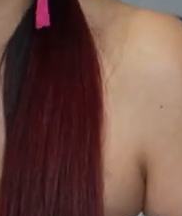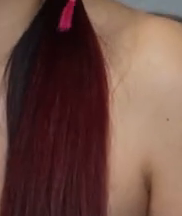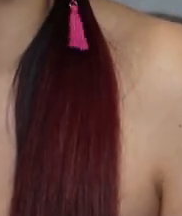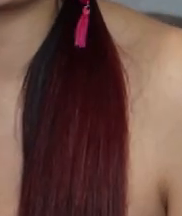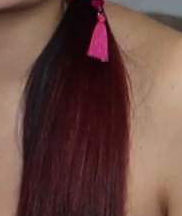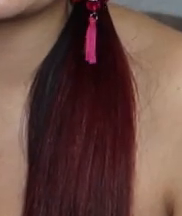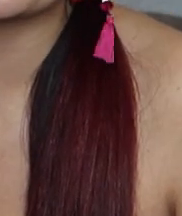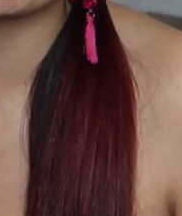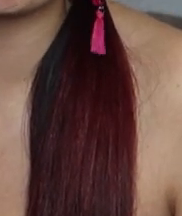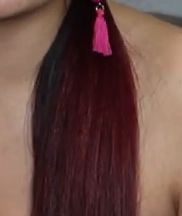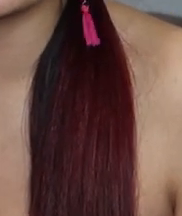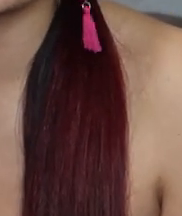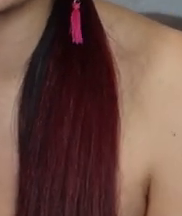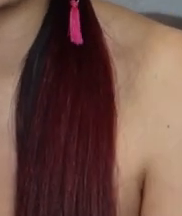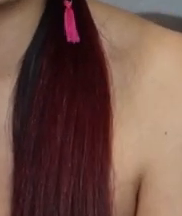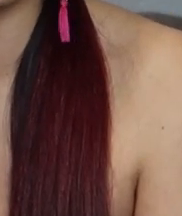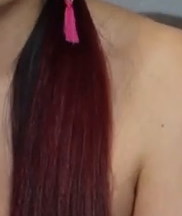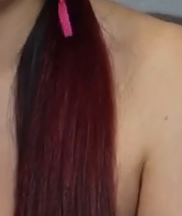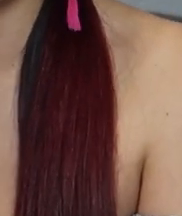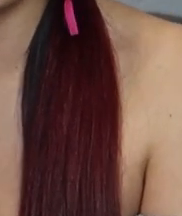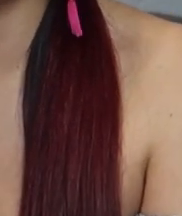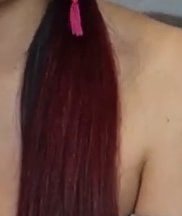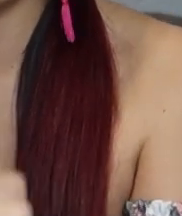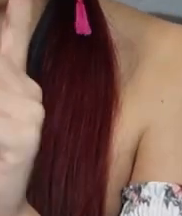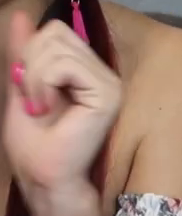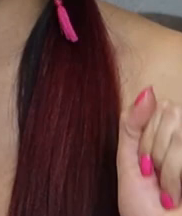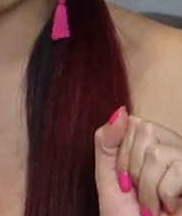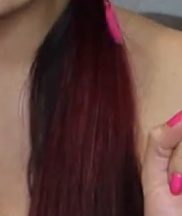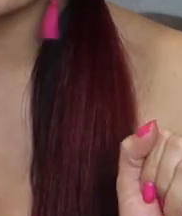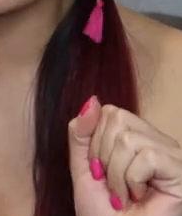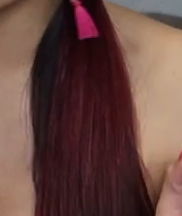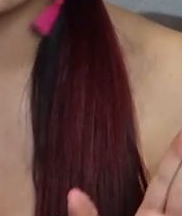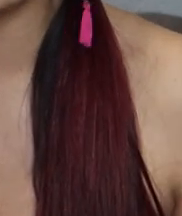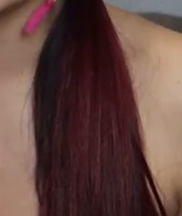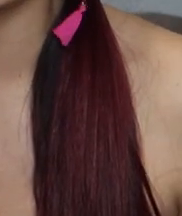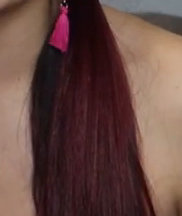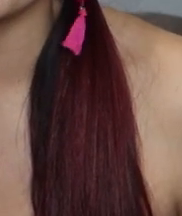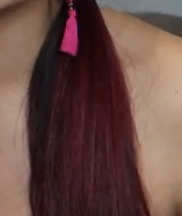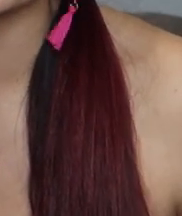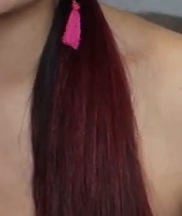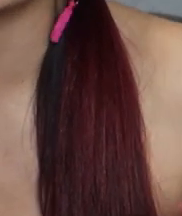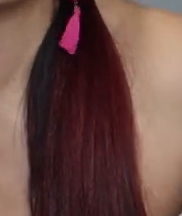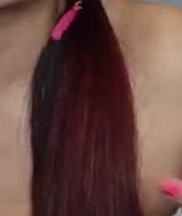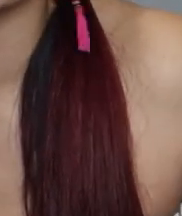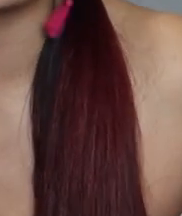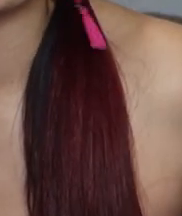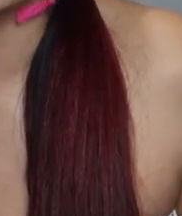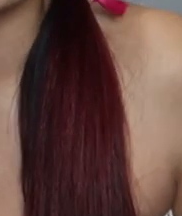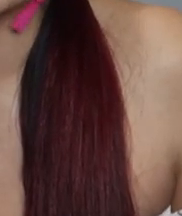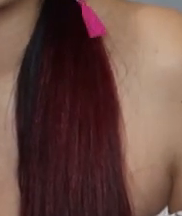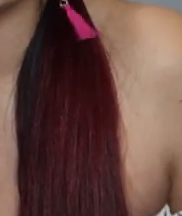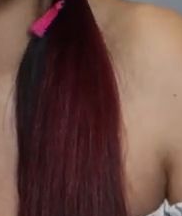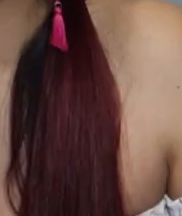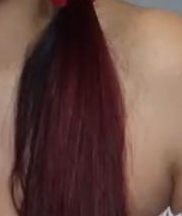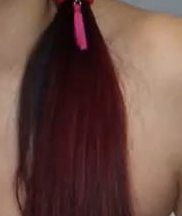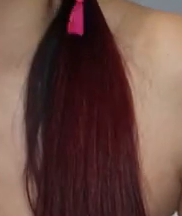canal. Yo soy Alexa López, me encanta que estén aquí conmigo. Oigan, y como siempre yo estoy muy pendiente de todas las apreciaciones y recomendaciones